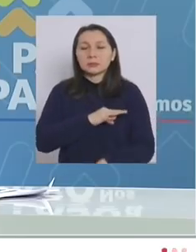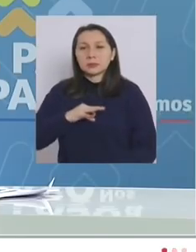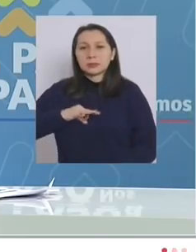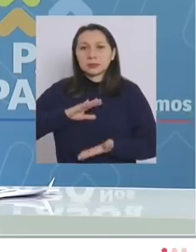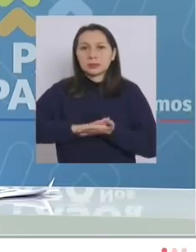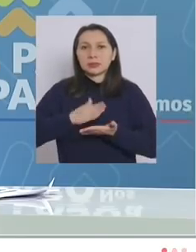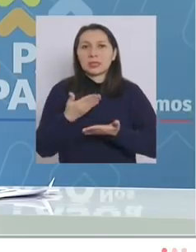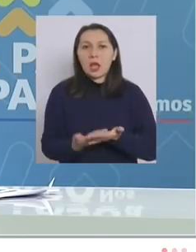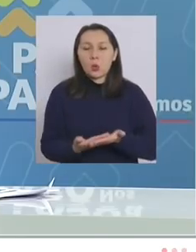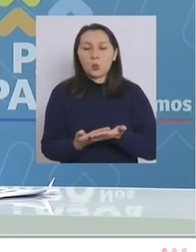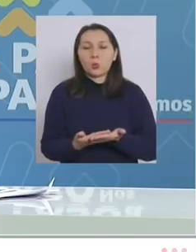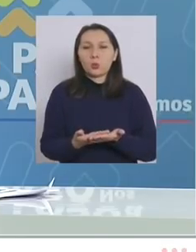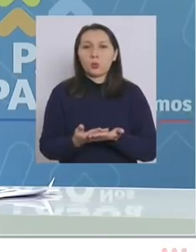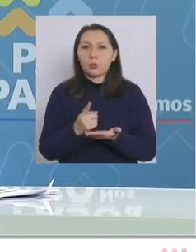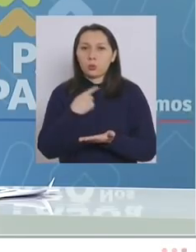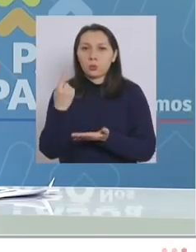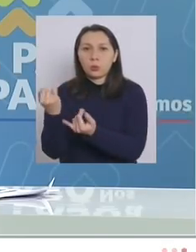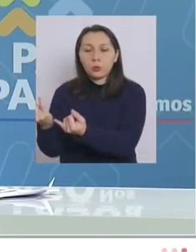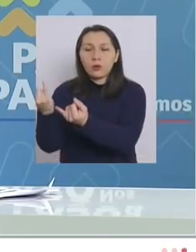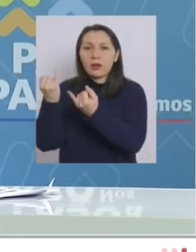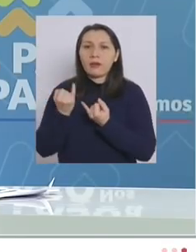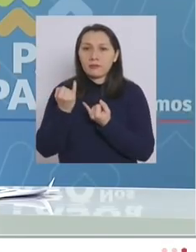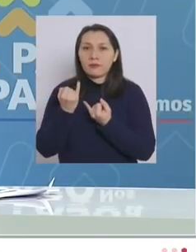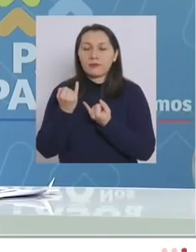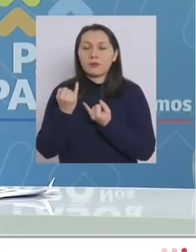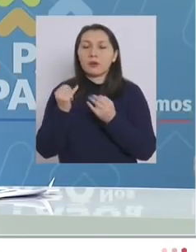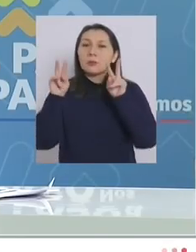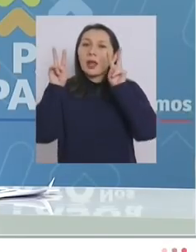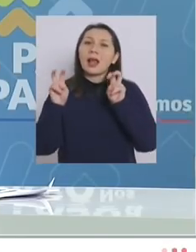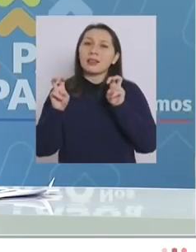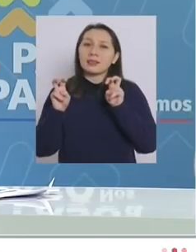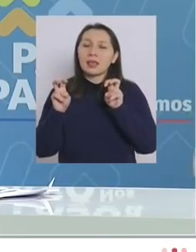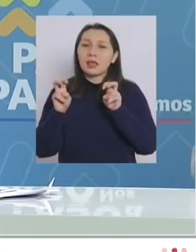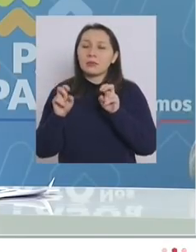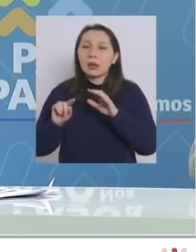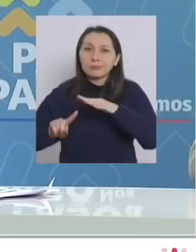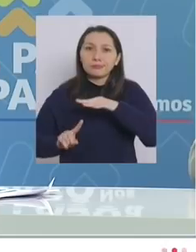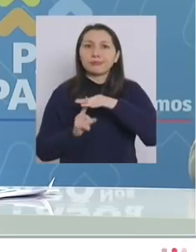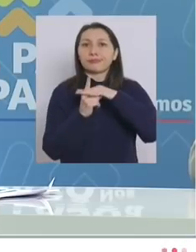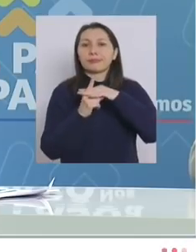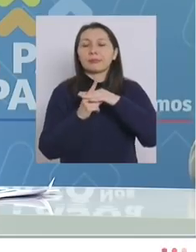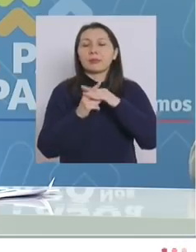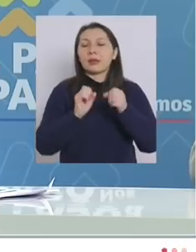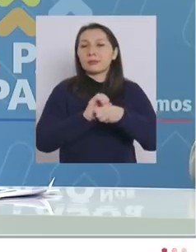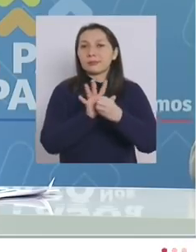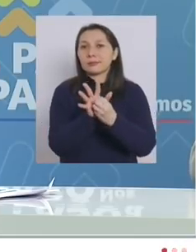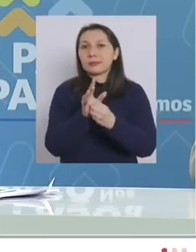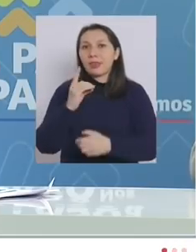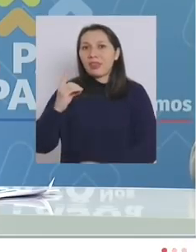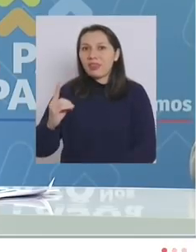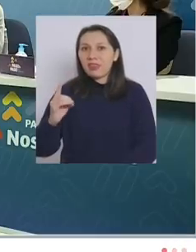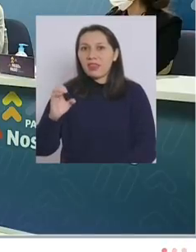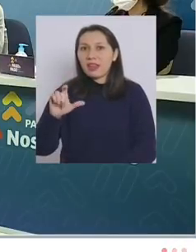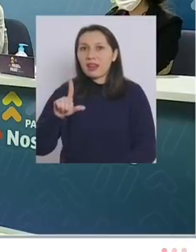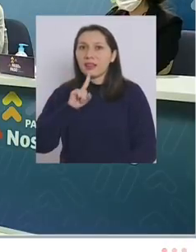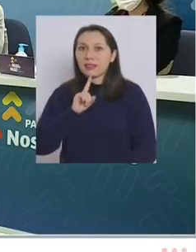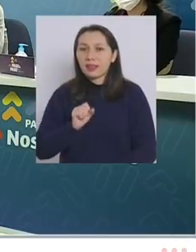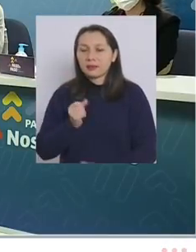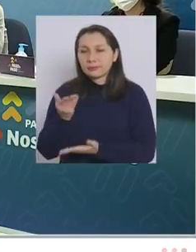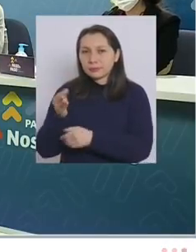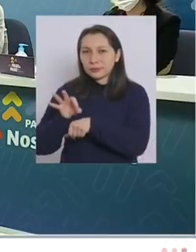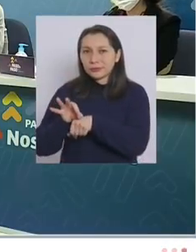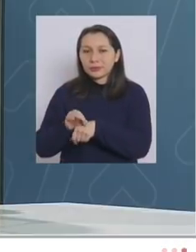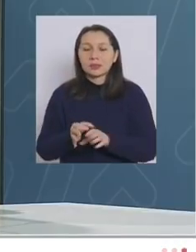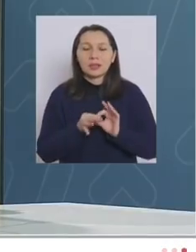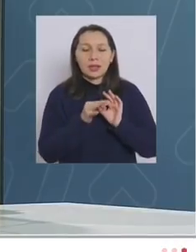de Salud, quien nos informará sobre la aparición de la variante Delta. Doctora Pizarro, por favor.